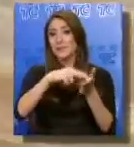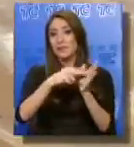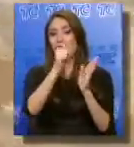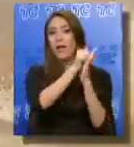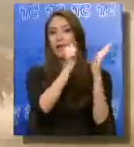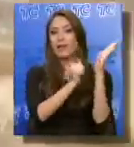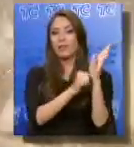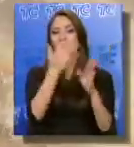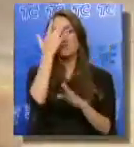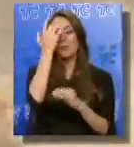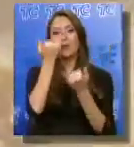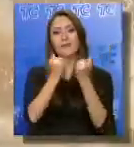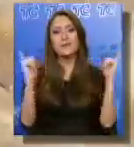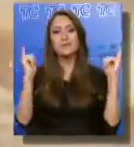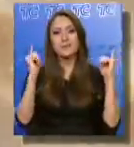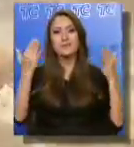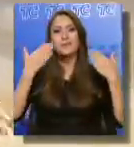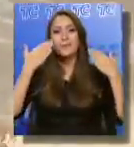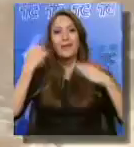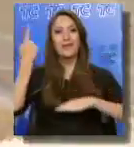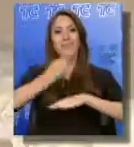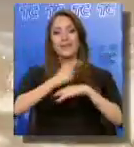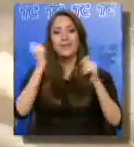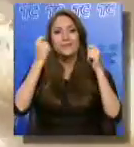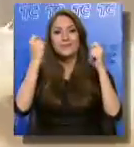por la independencia de Guayaquil.